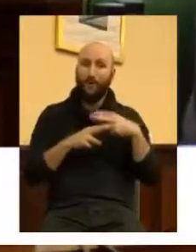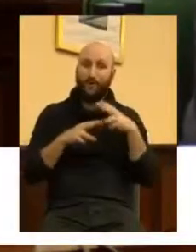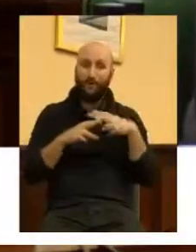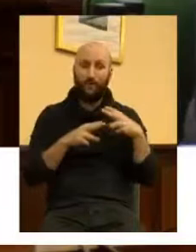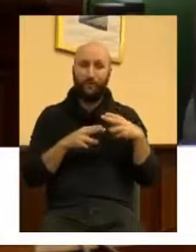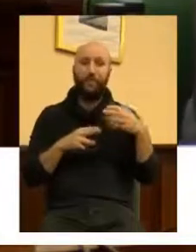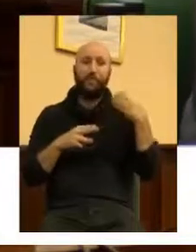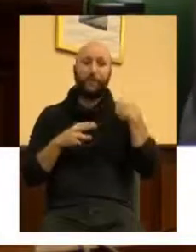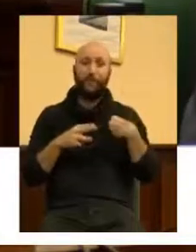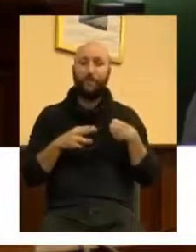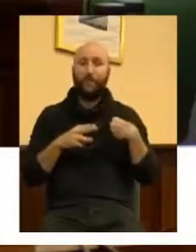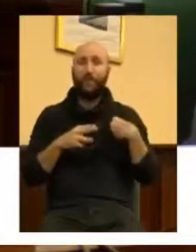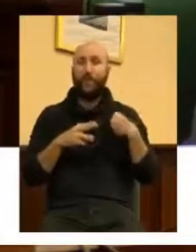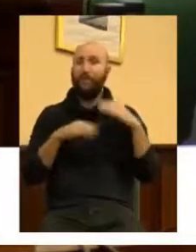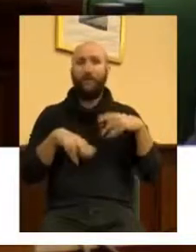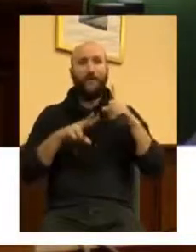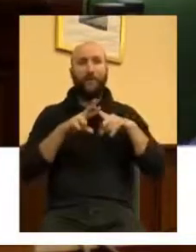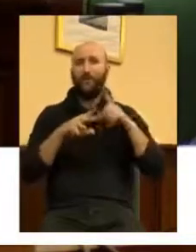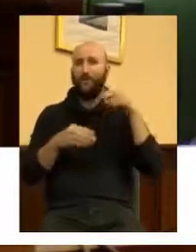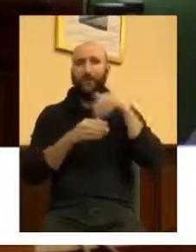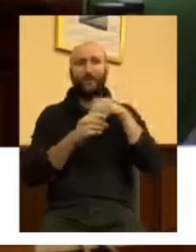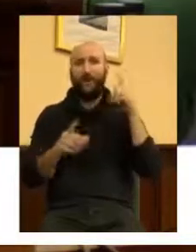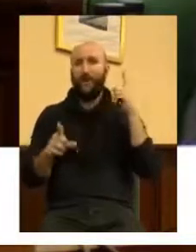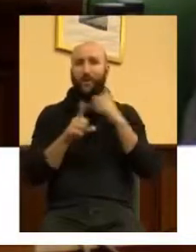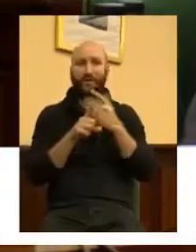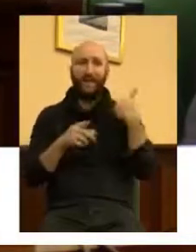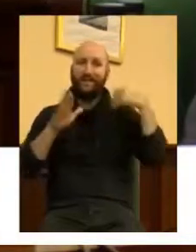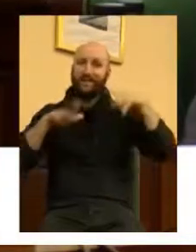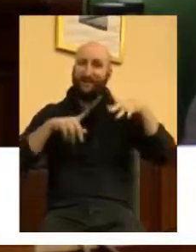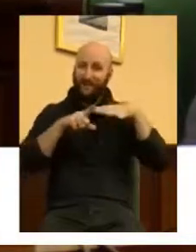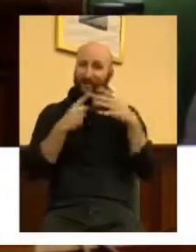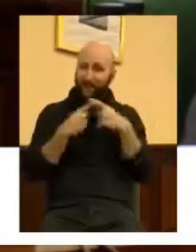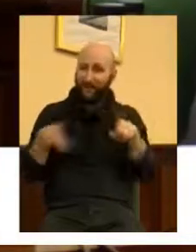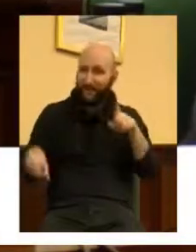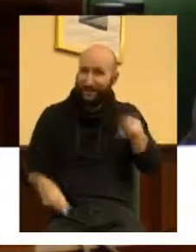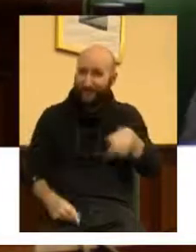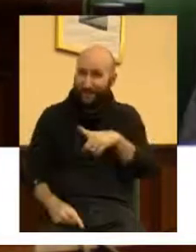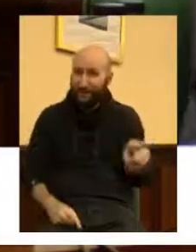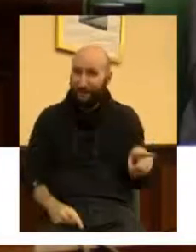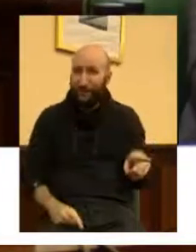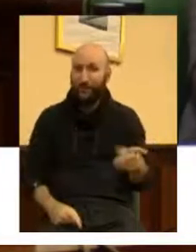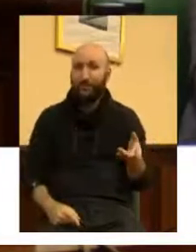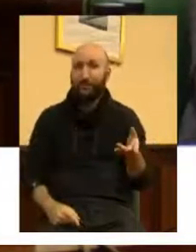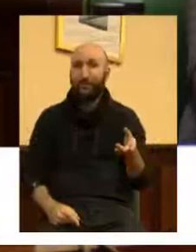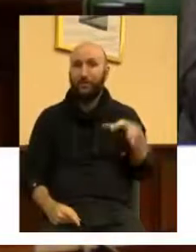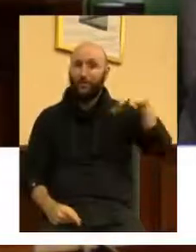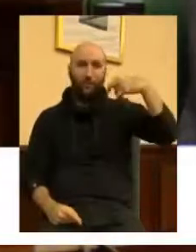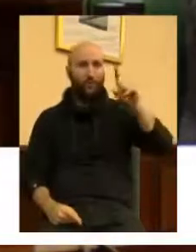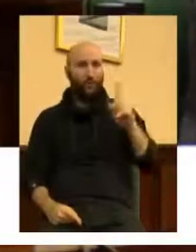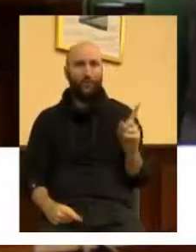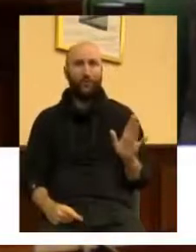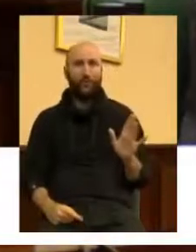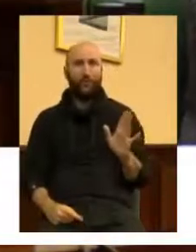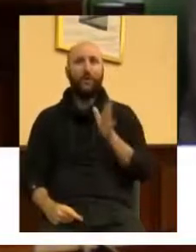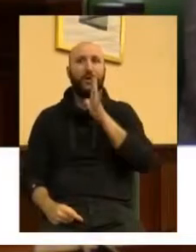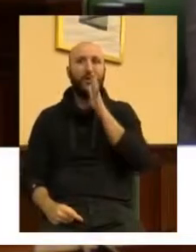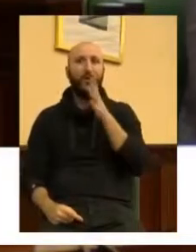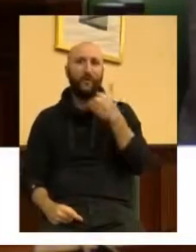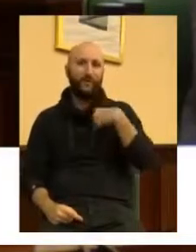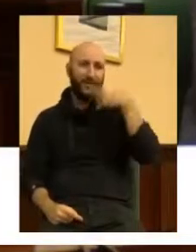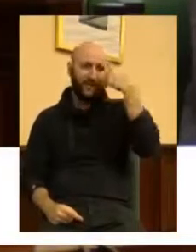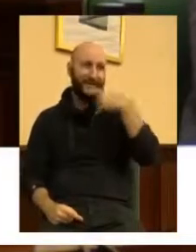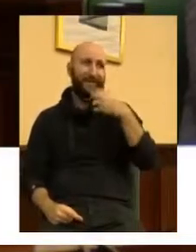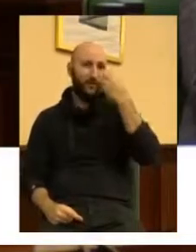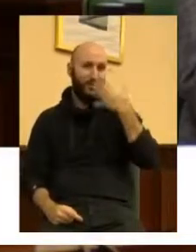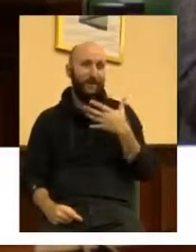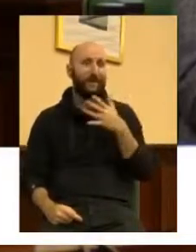corporación, menos Vox, hace 6 meses. Pero es que no es el único, porque es que me lo sé muy bien,